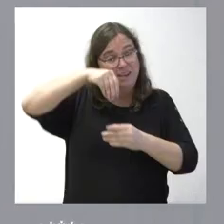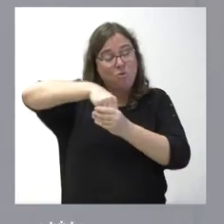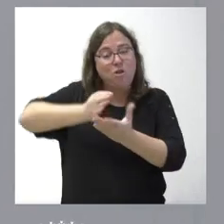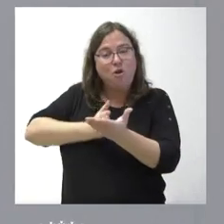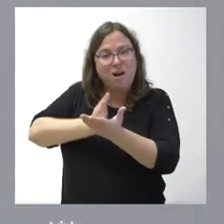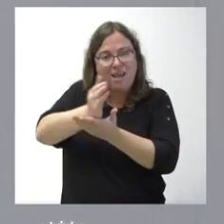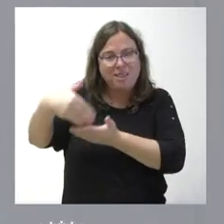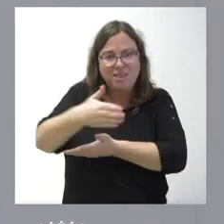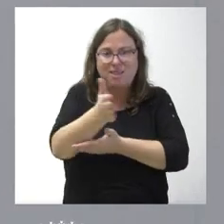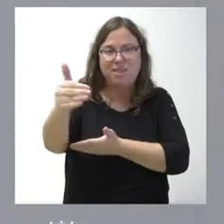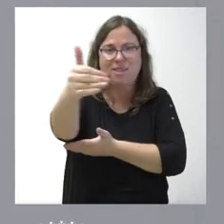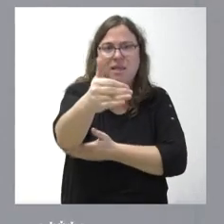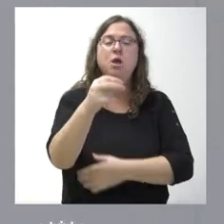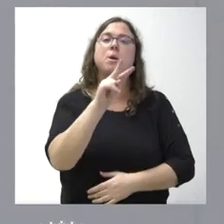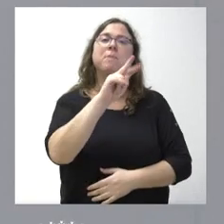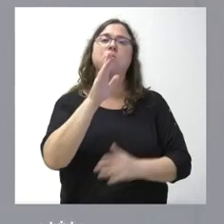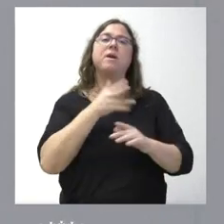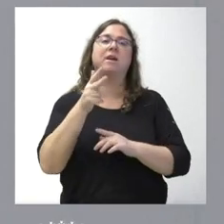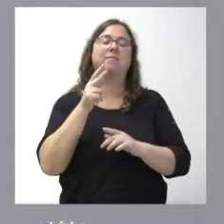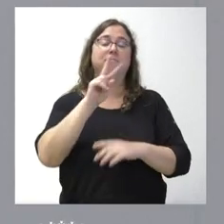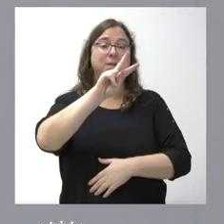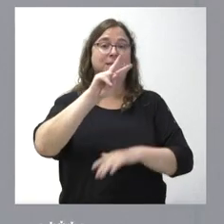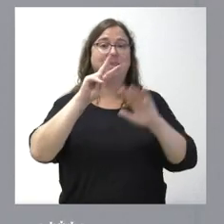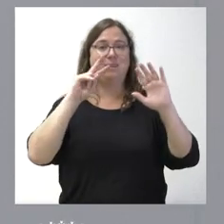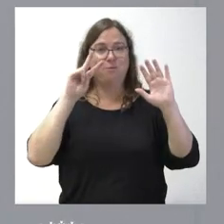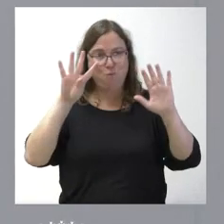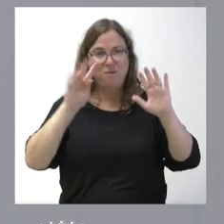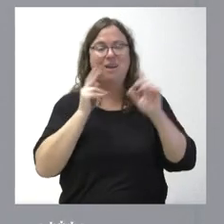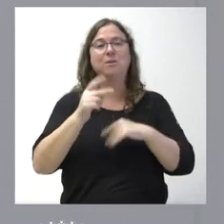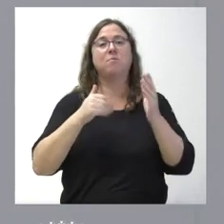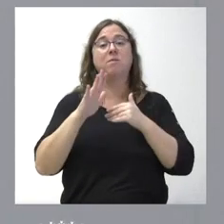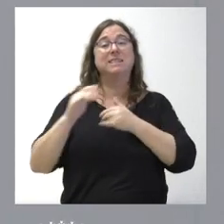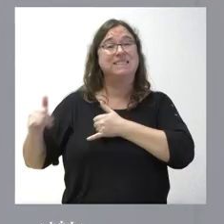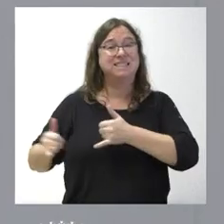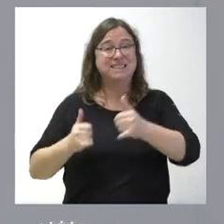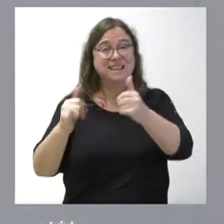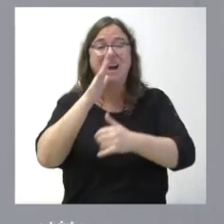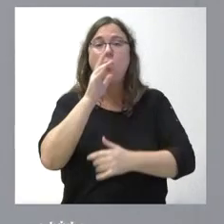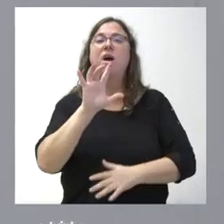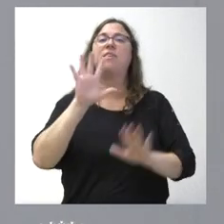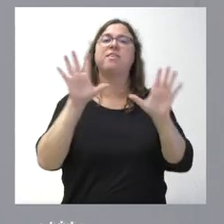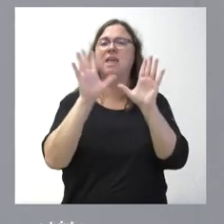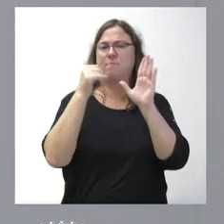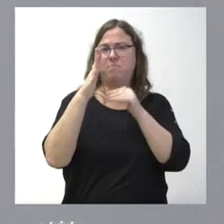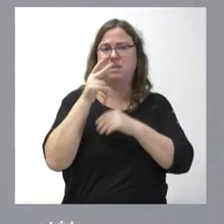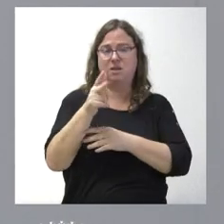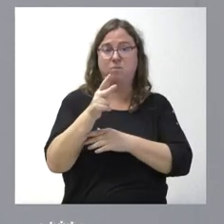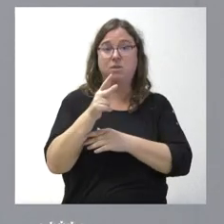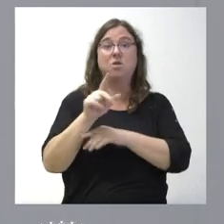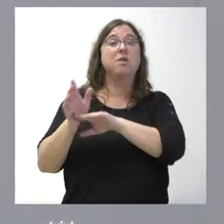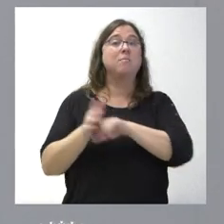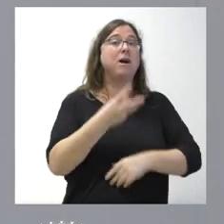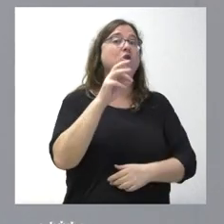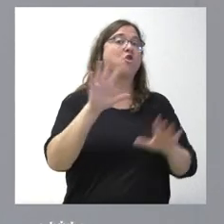km de extensión la limpieza del cauce de 10,6 km de arroyos la apertura de otros nuevos 10,30